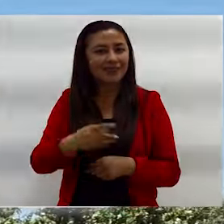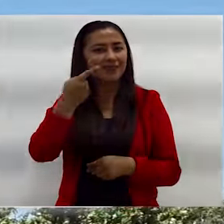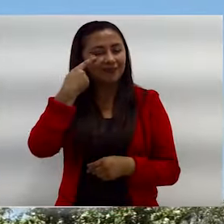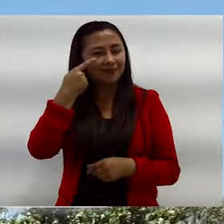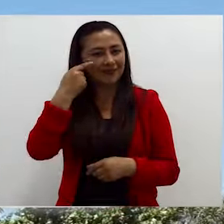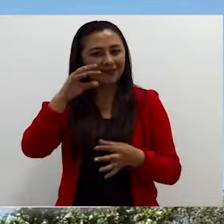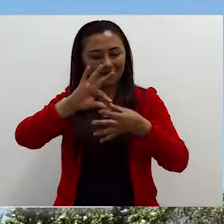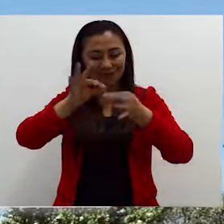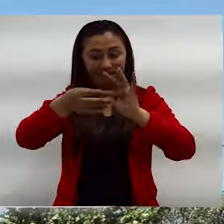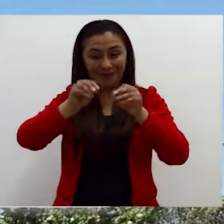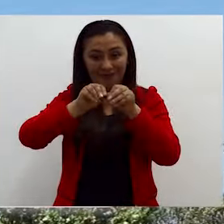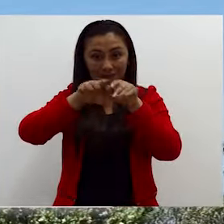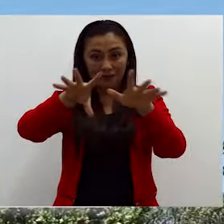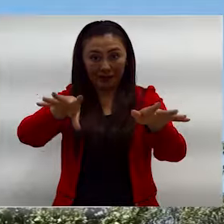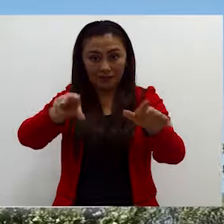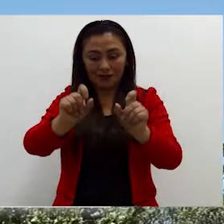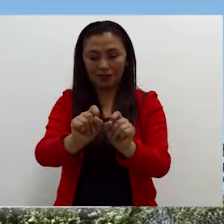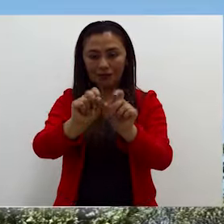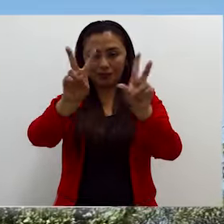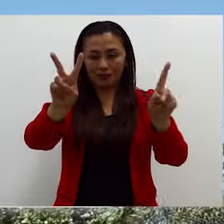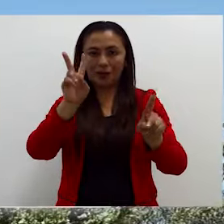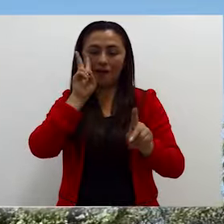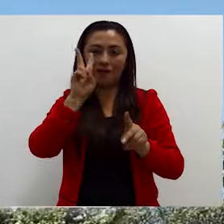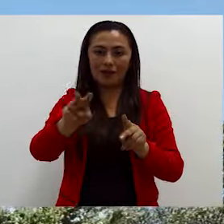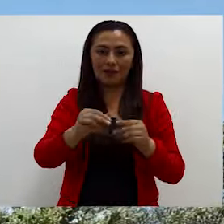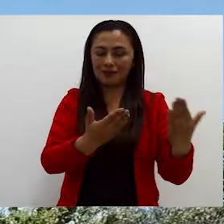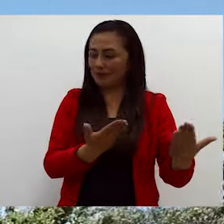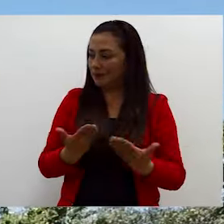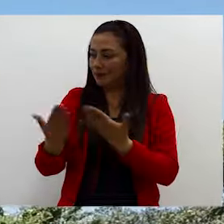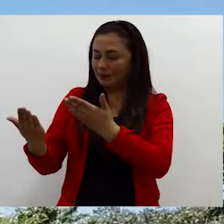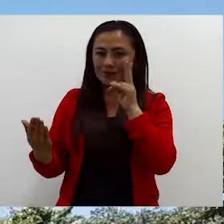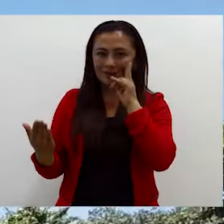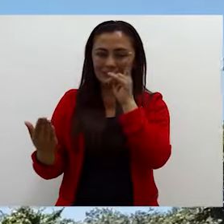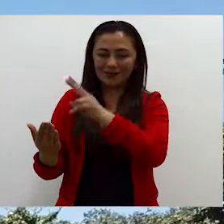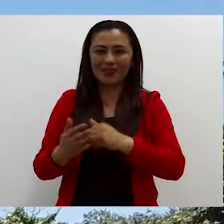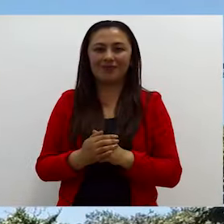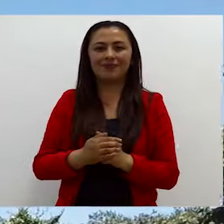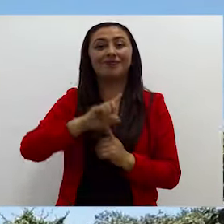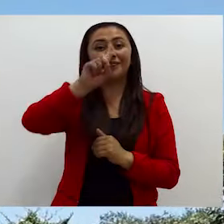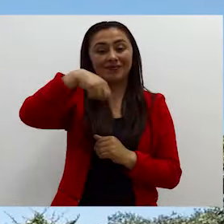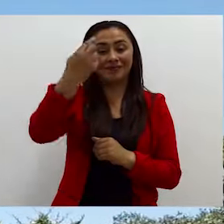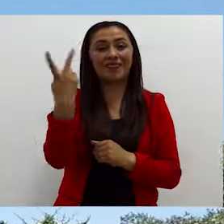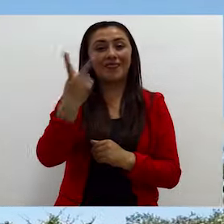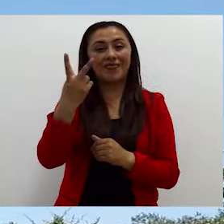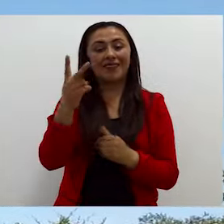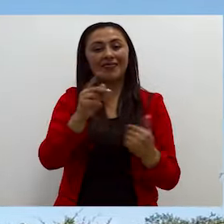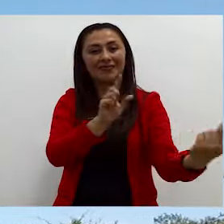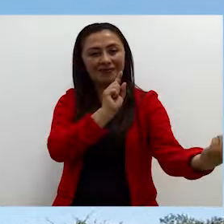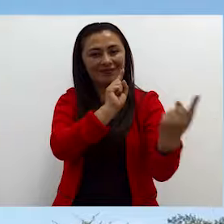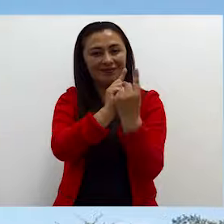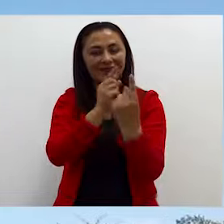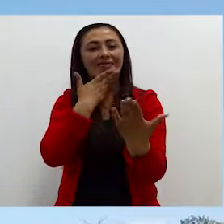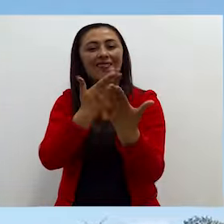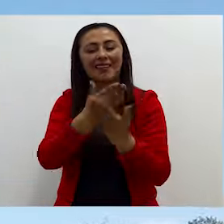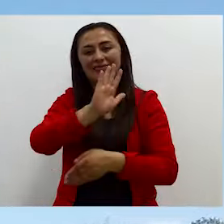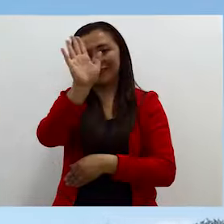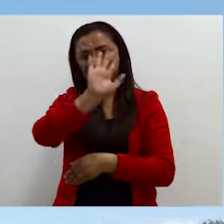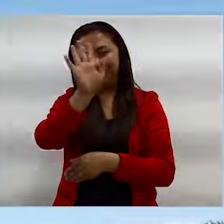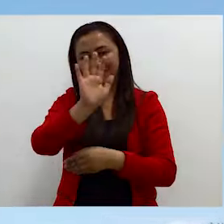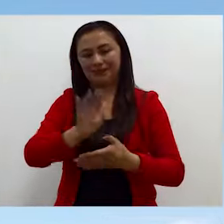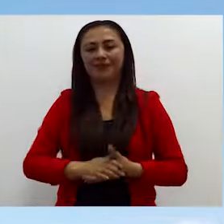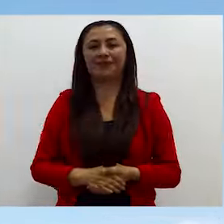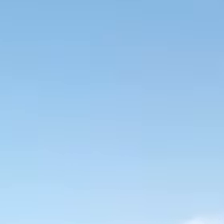a diario, nos puede seguir en nuestras redes sociales que están apareciendo en pantalla. Nos vemos el próximo viernes. Feliz fin de semana.